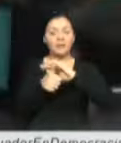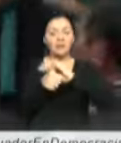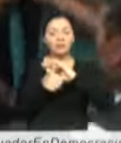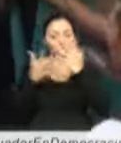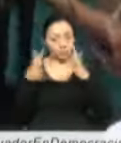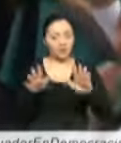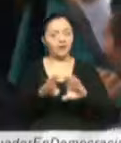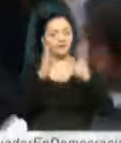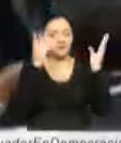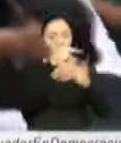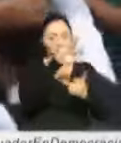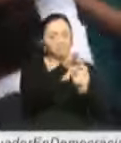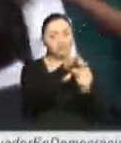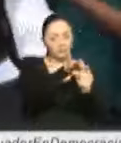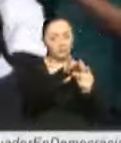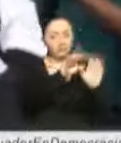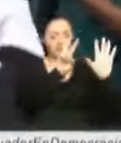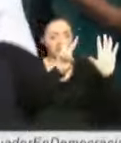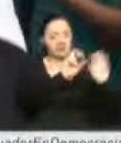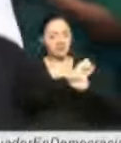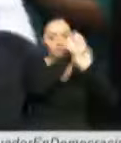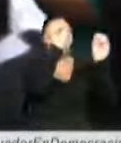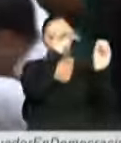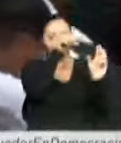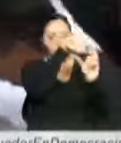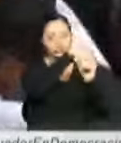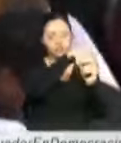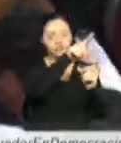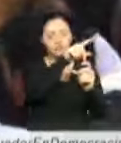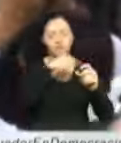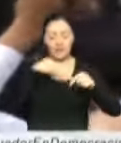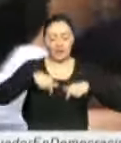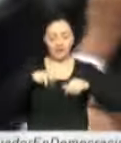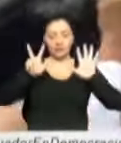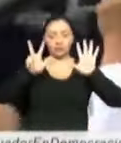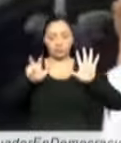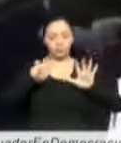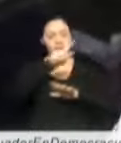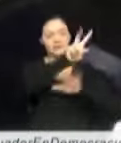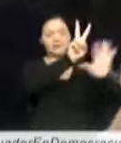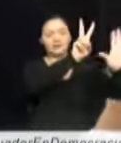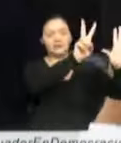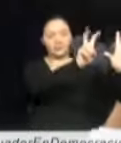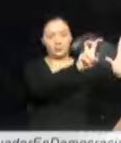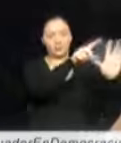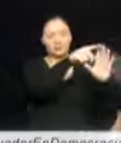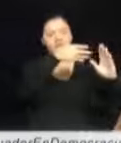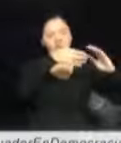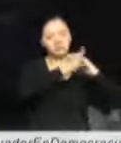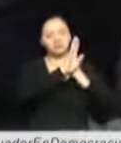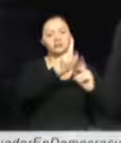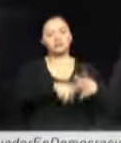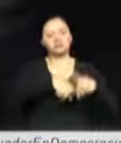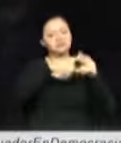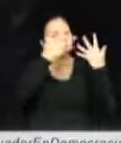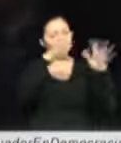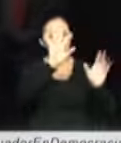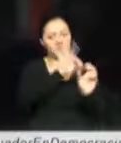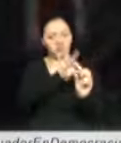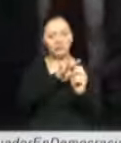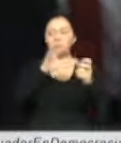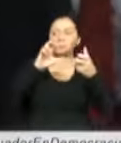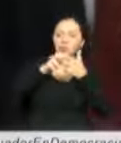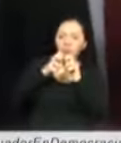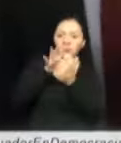Galápagos. A las 7 de la mañana inicia la jornada electoral en Galápagos, pero ya en el territorio continental ha iniciado sin